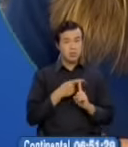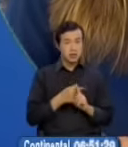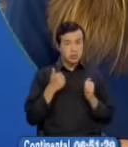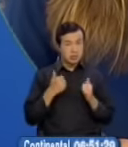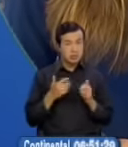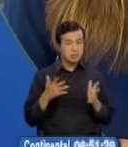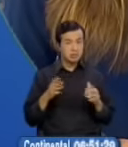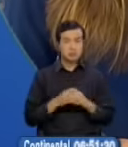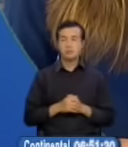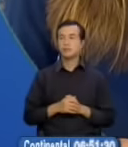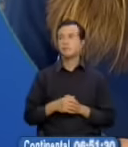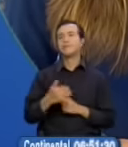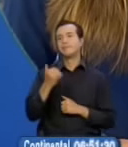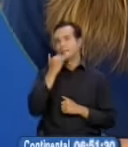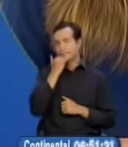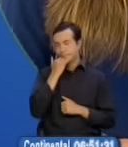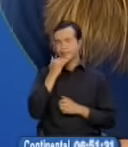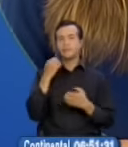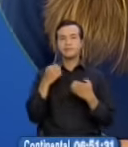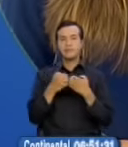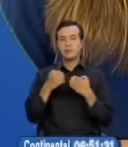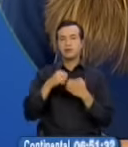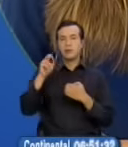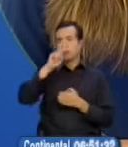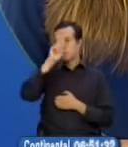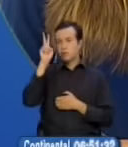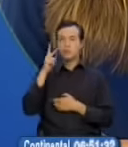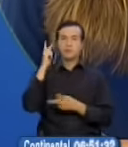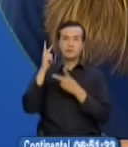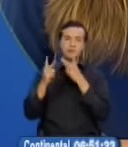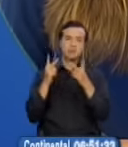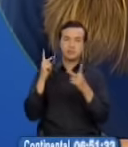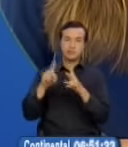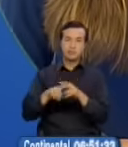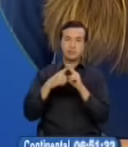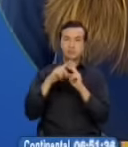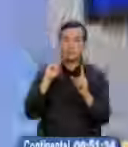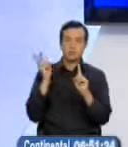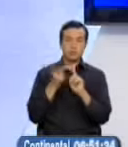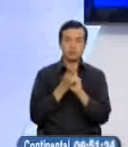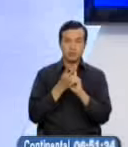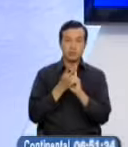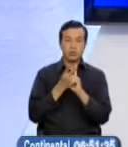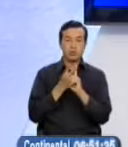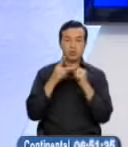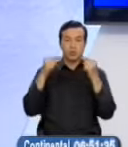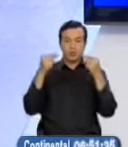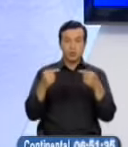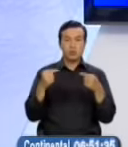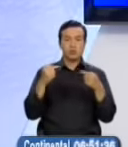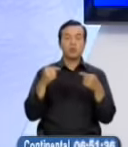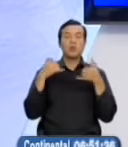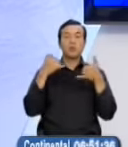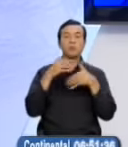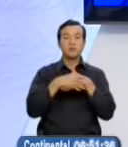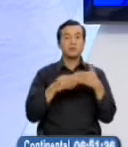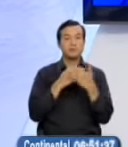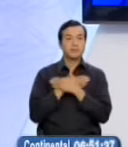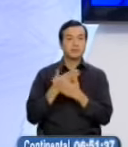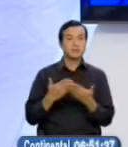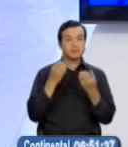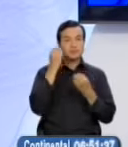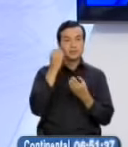Guaira. Tuvo un traspié frente al equipo venezolano en calidad de visitante en el inicio de la segunda ronda de esta Copa Sudamericana. Buenos días a todos, bienvenidos a la